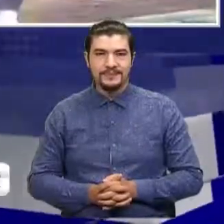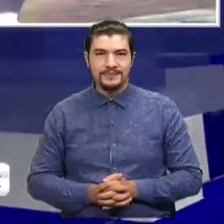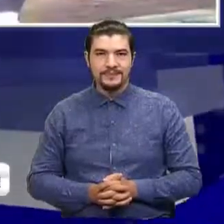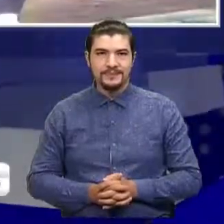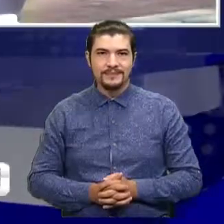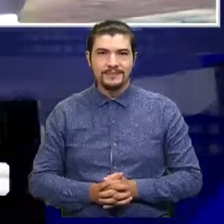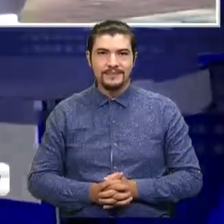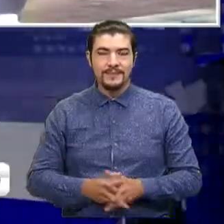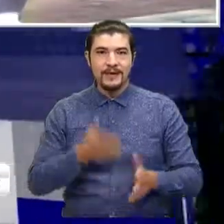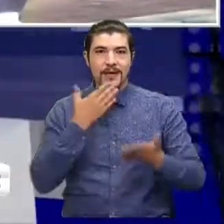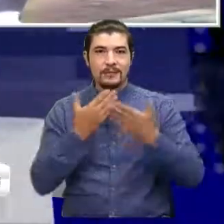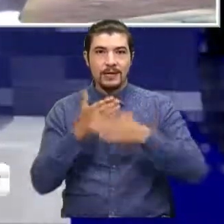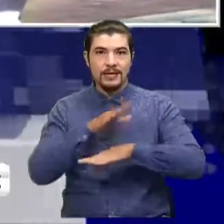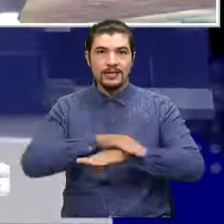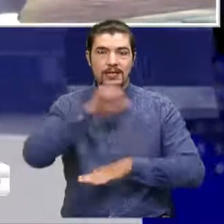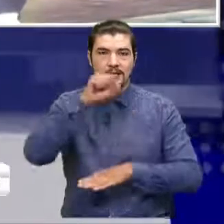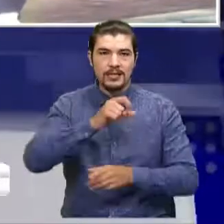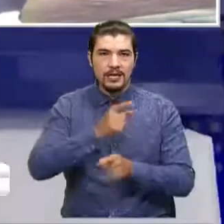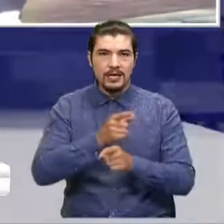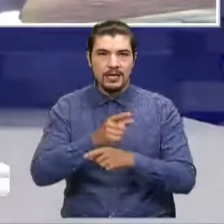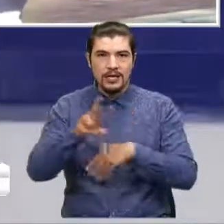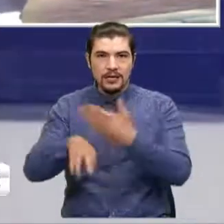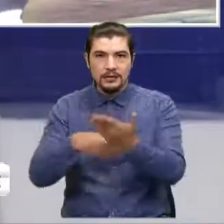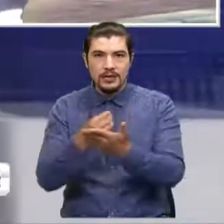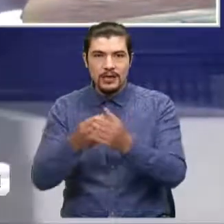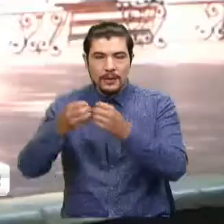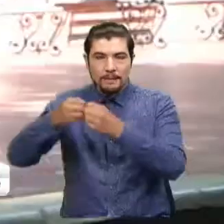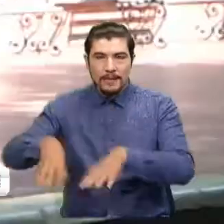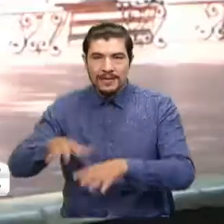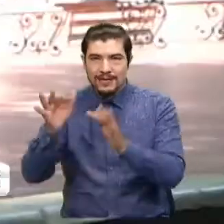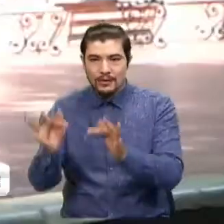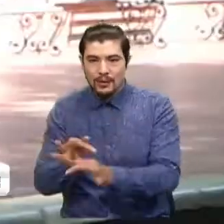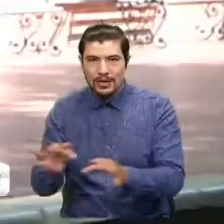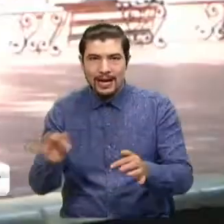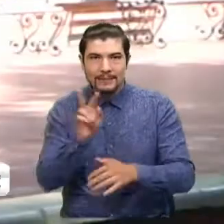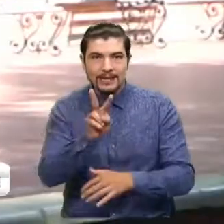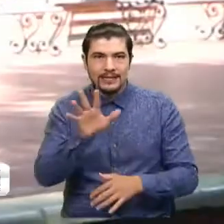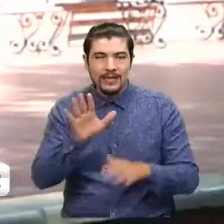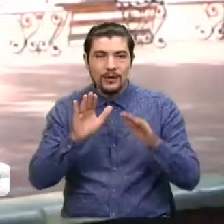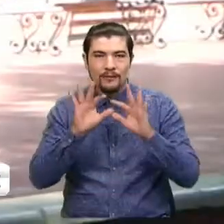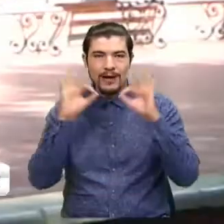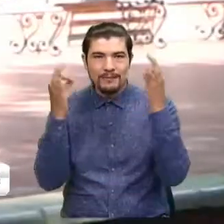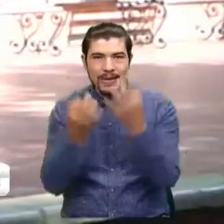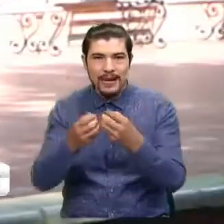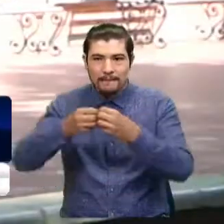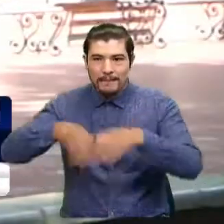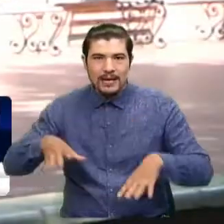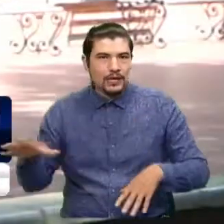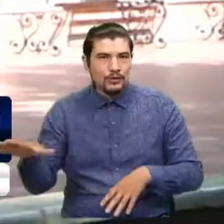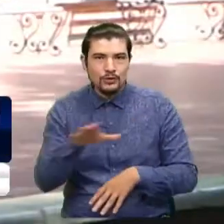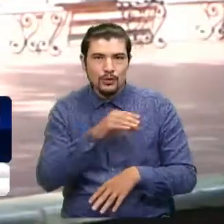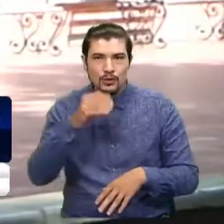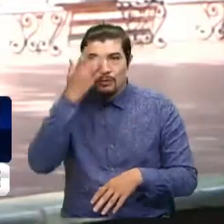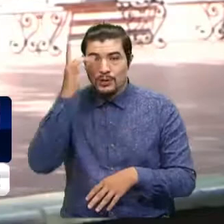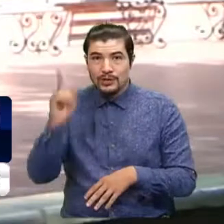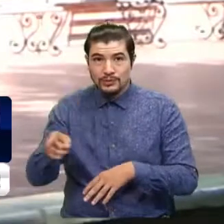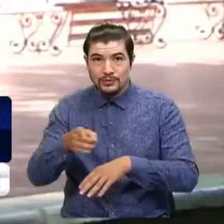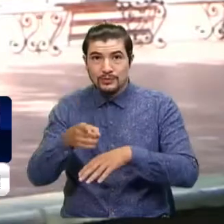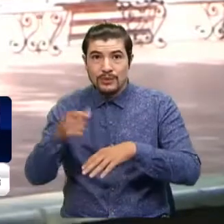muy buenas tardes el reporte es de pérdida total 25 familias perdieron absolutamente todo luego de esta granizada